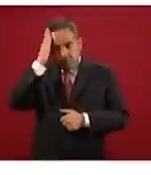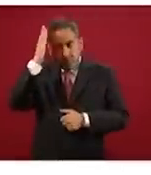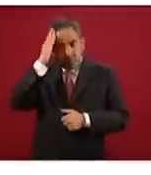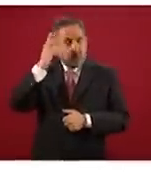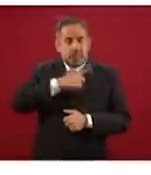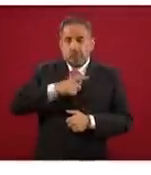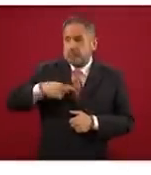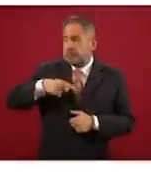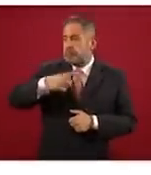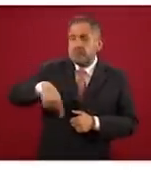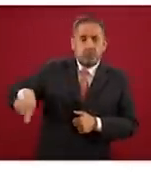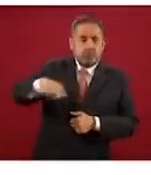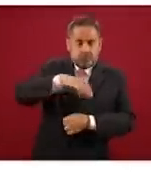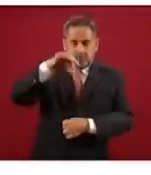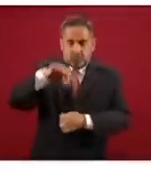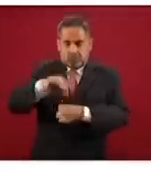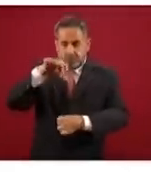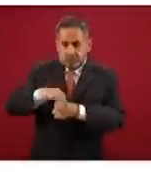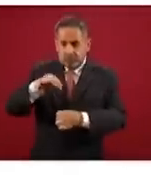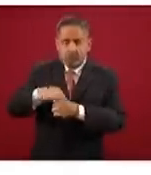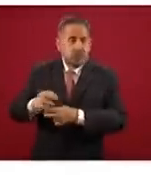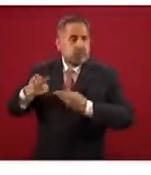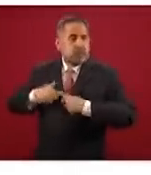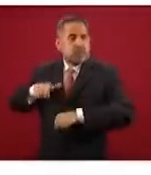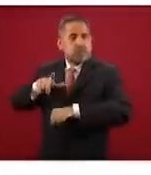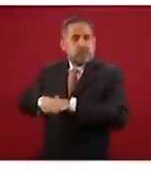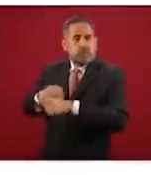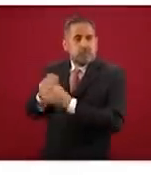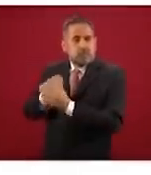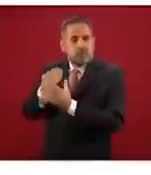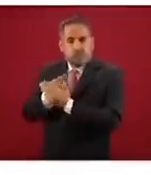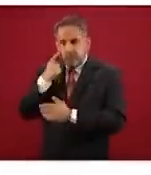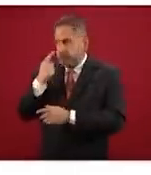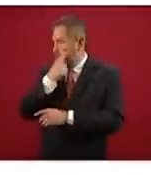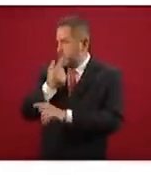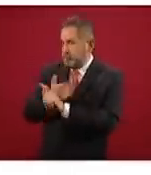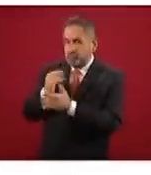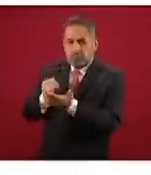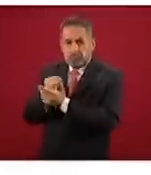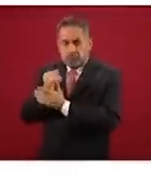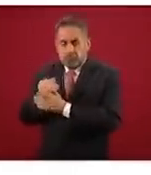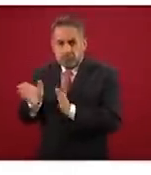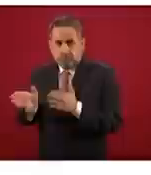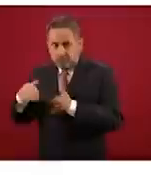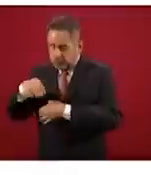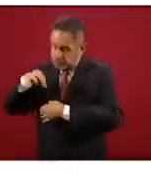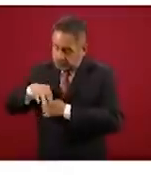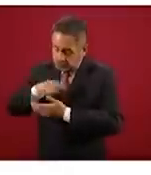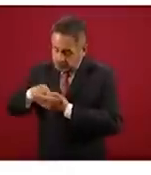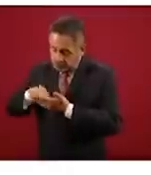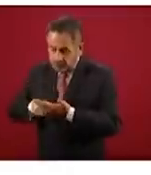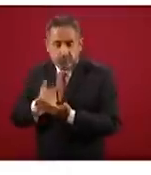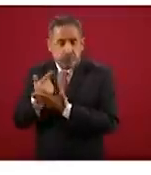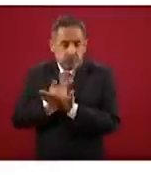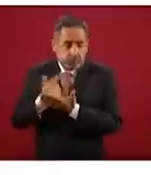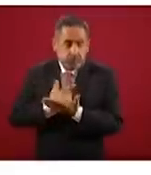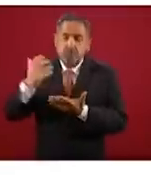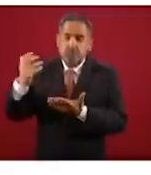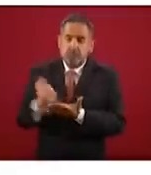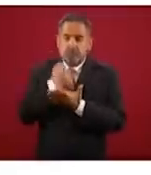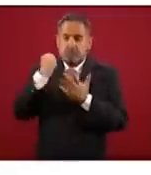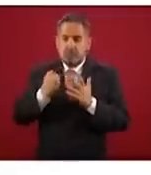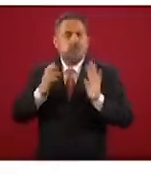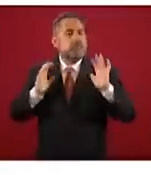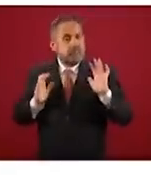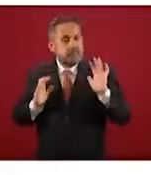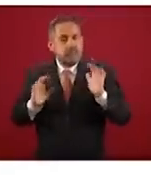electos a través del voto personal libre, directo y secreto. Es decir, para ocupar